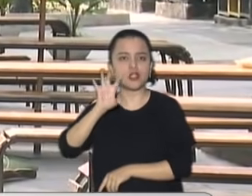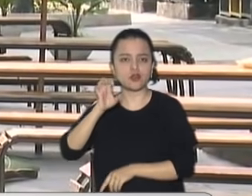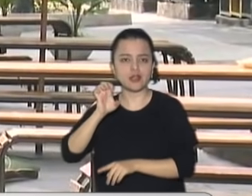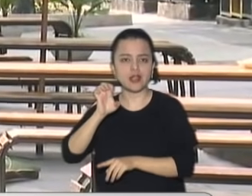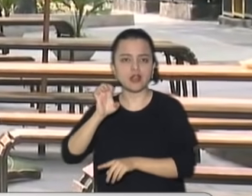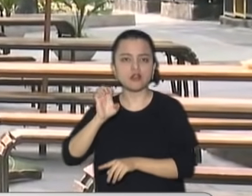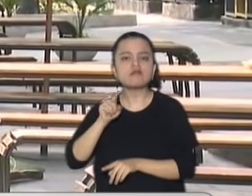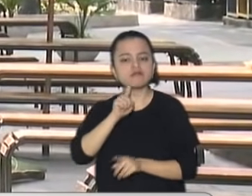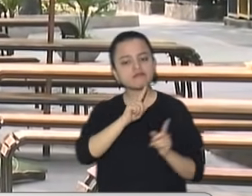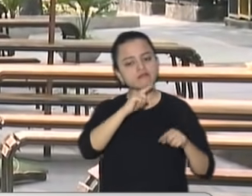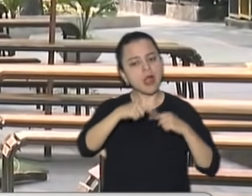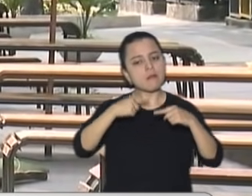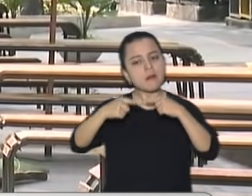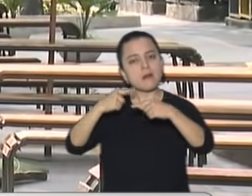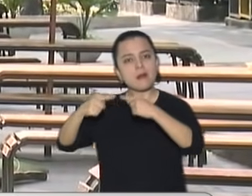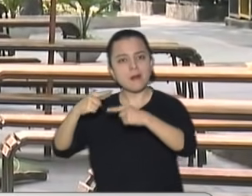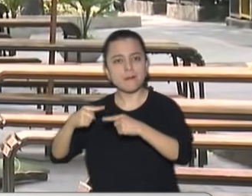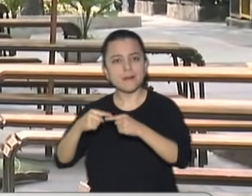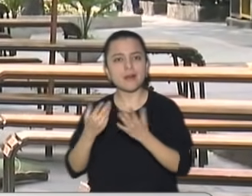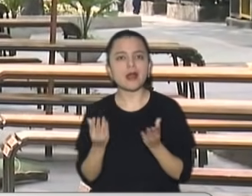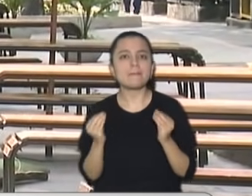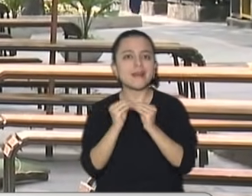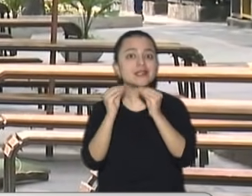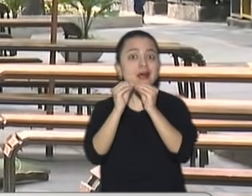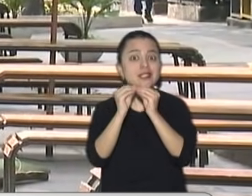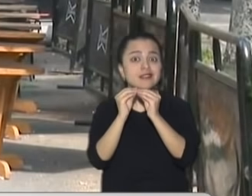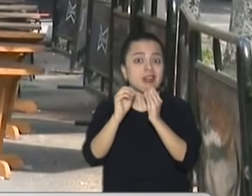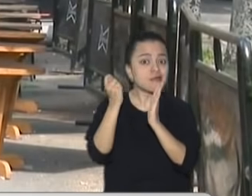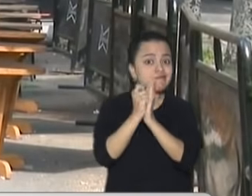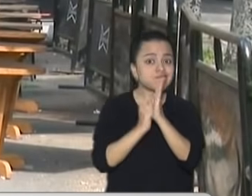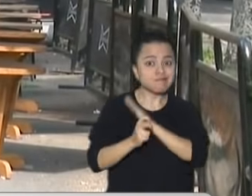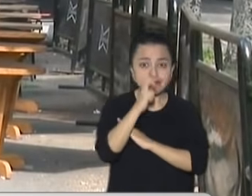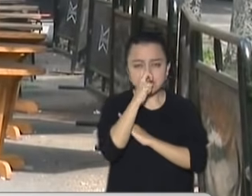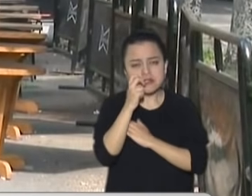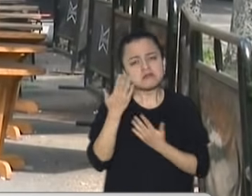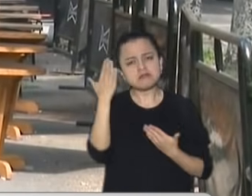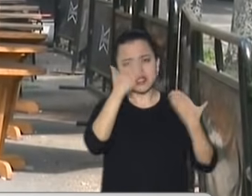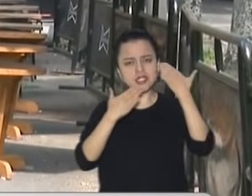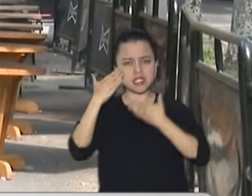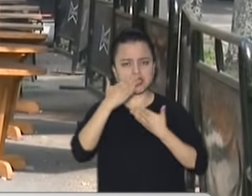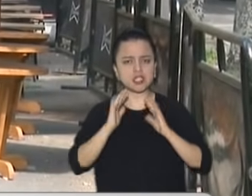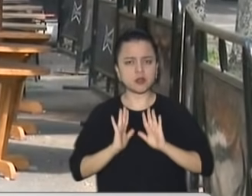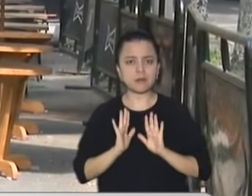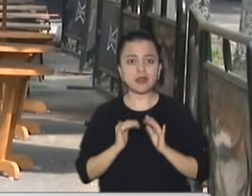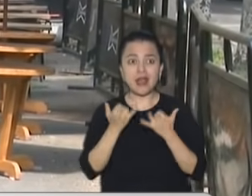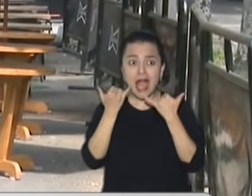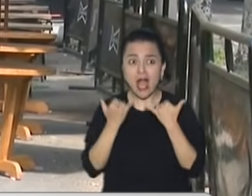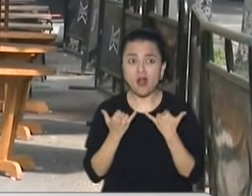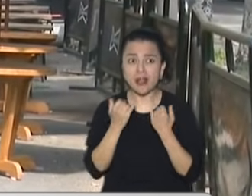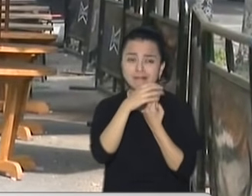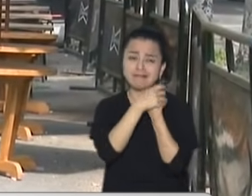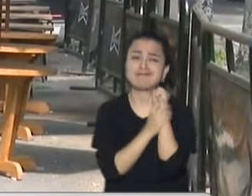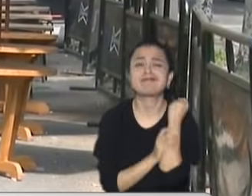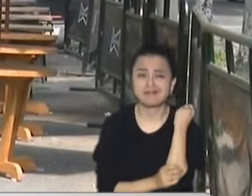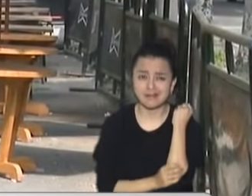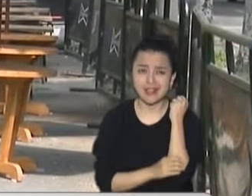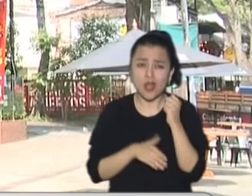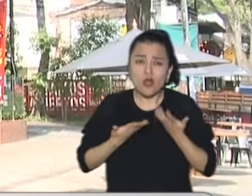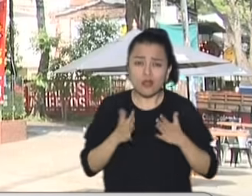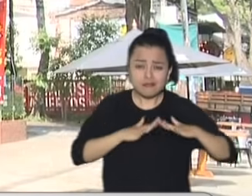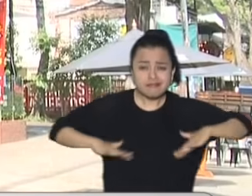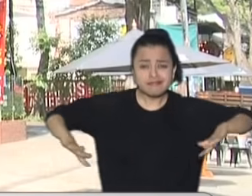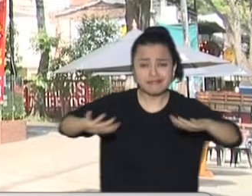las autoridades estudiarán las nuevas medidas para la ciudad. Pero esto ha causado bastantes pérdidas, por eso a esta hora nos